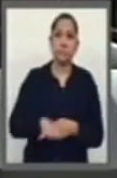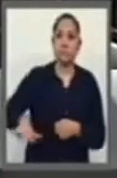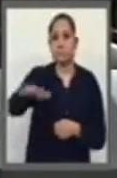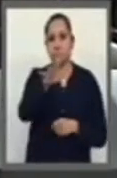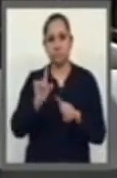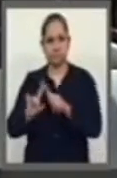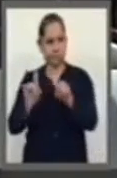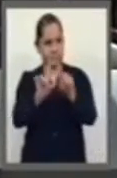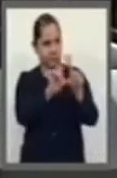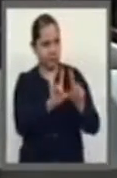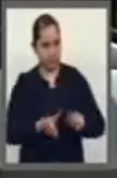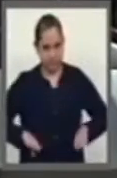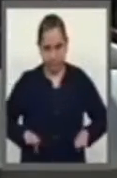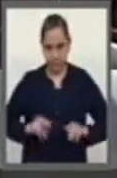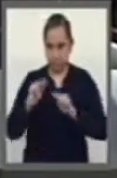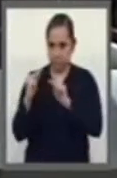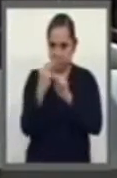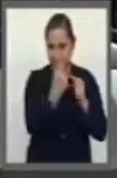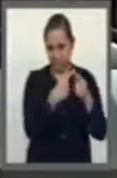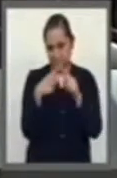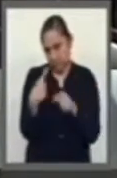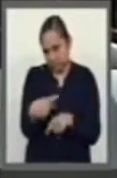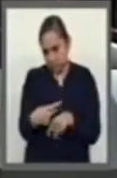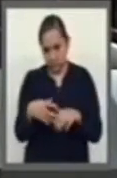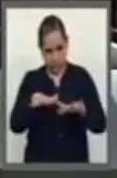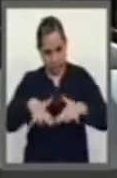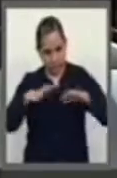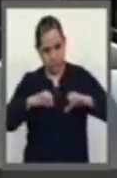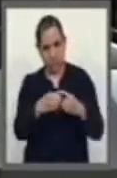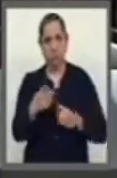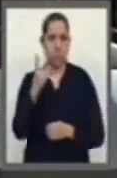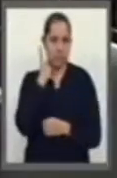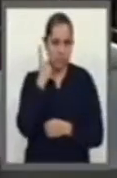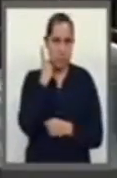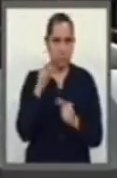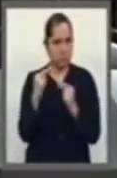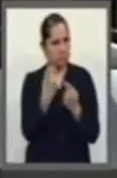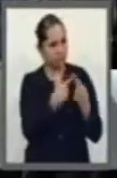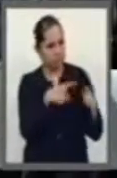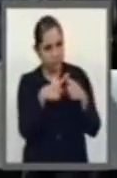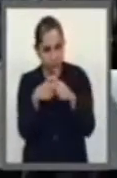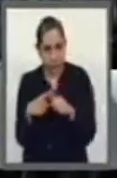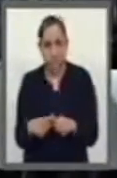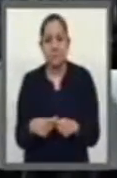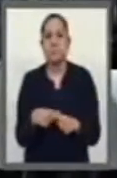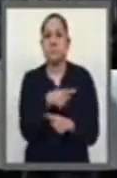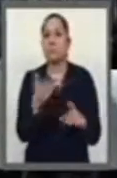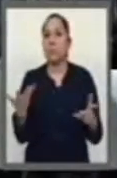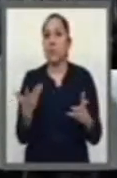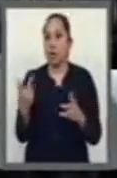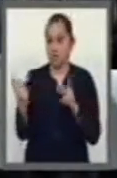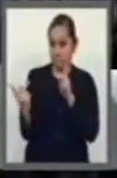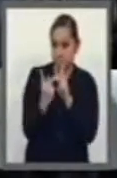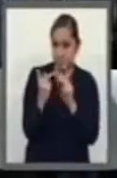es característica a esta representación popular, en donde por supuesto no siempre se coincide